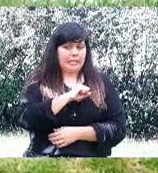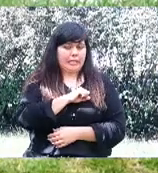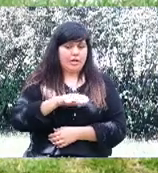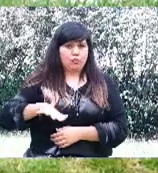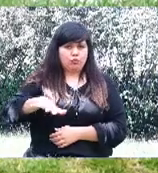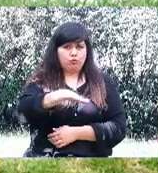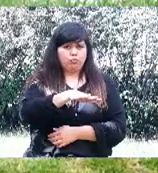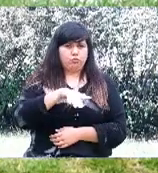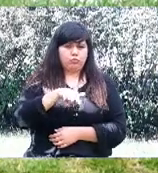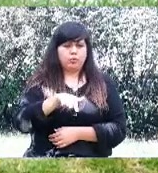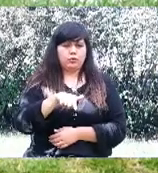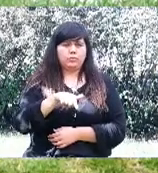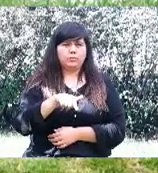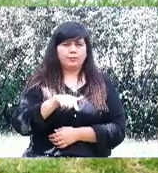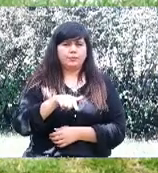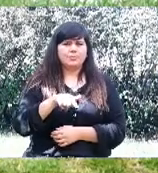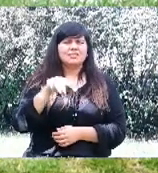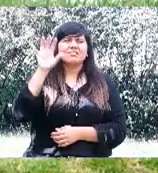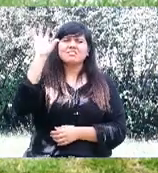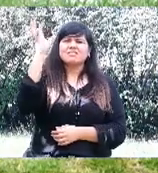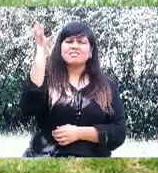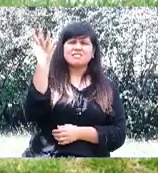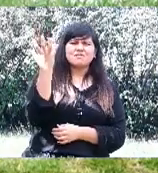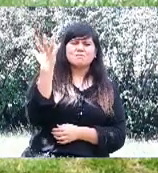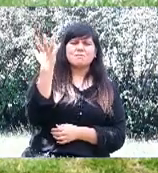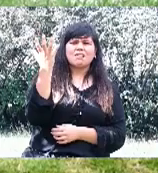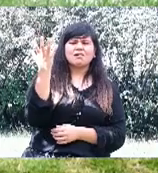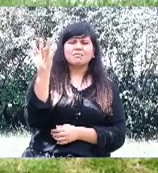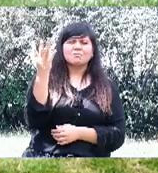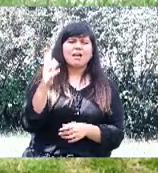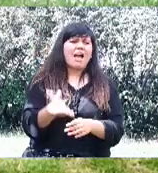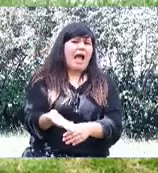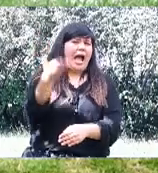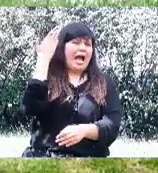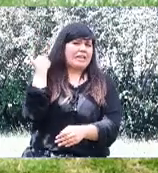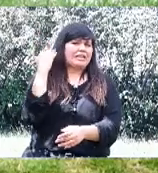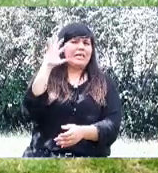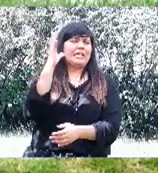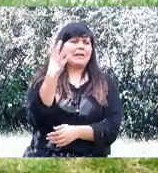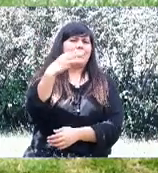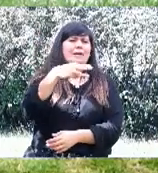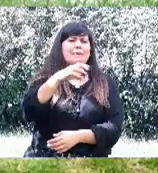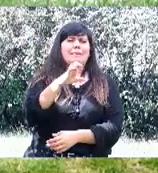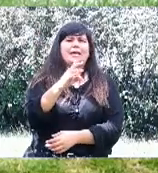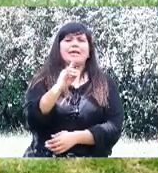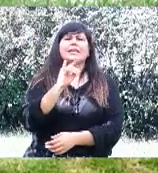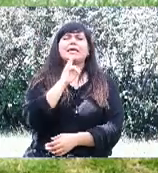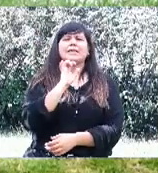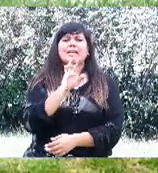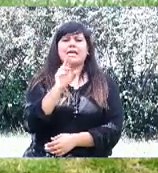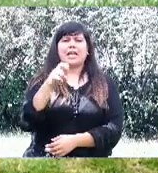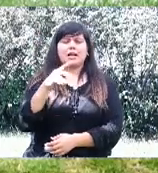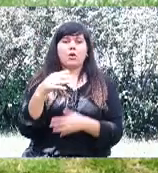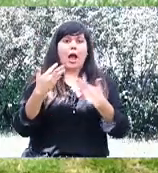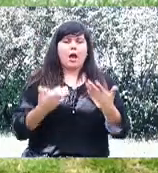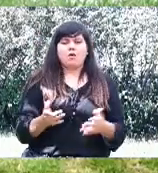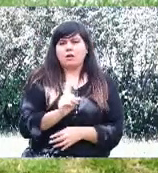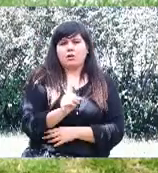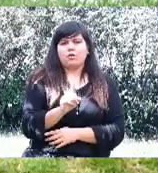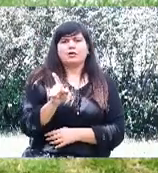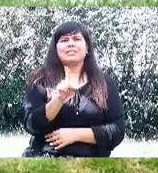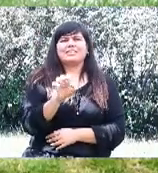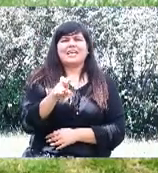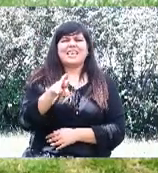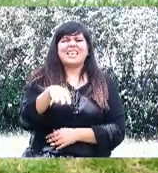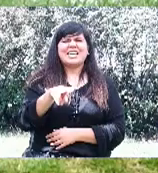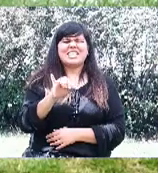estamos en en un clima eh que para antiguamente era clima mediterráneo ya ya no es más clima mediterráneo estamos en un clima semiárido ya